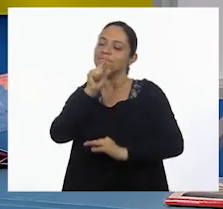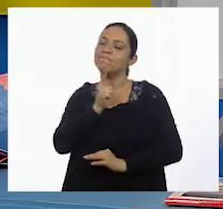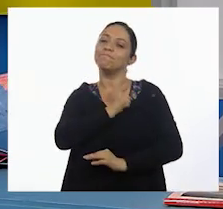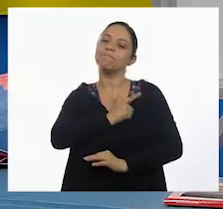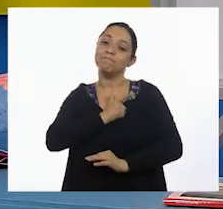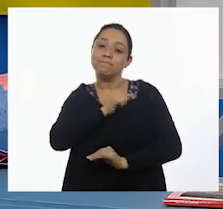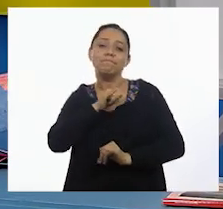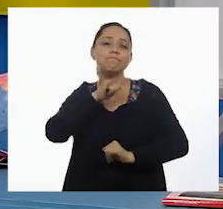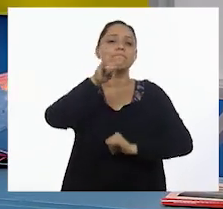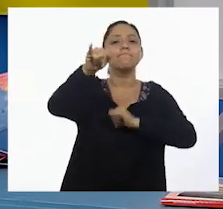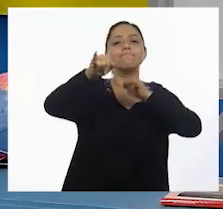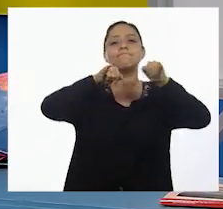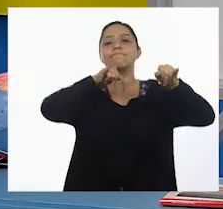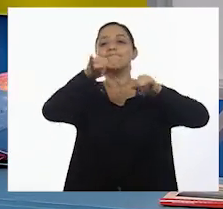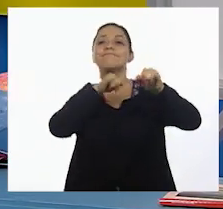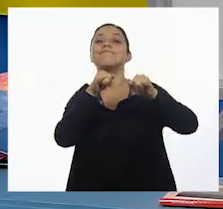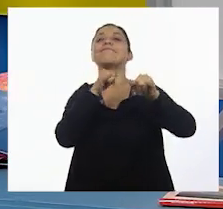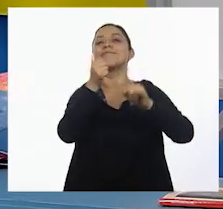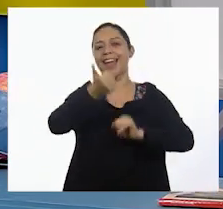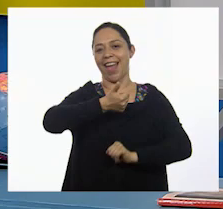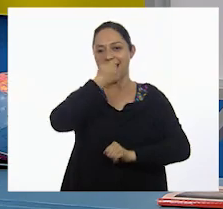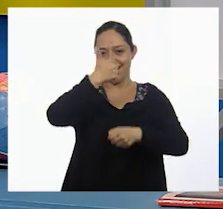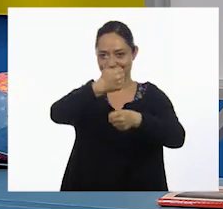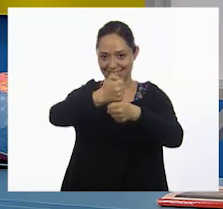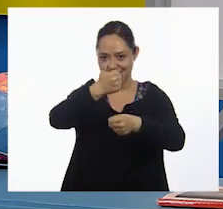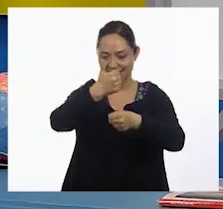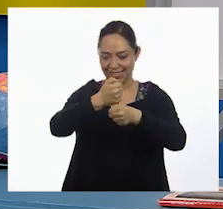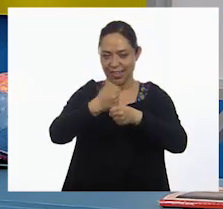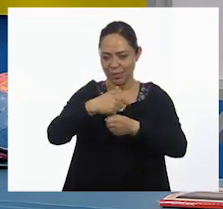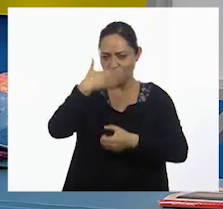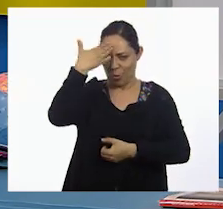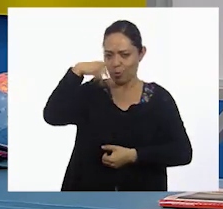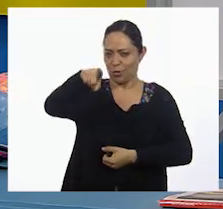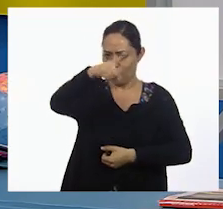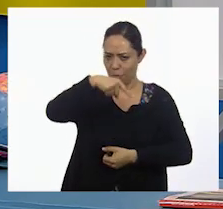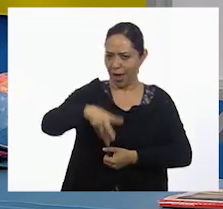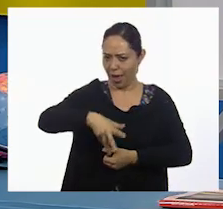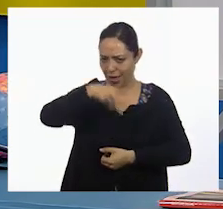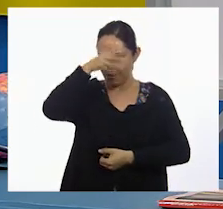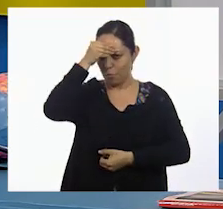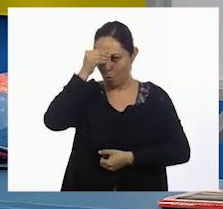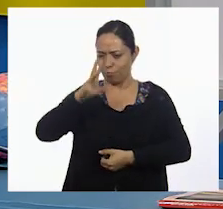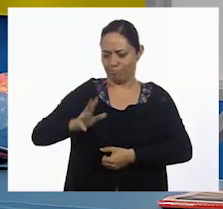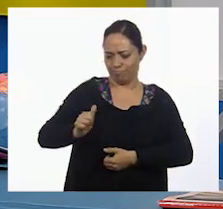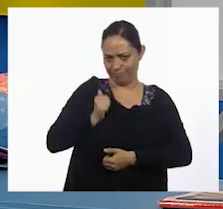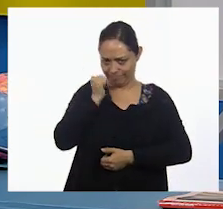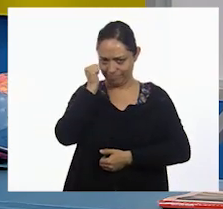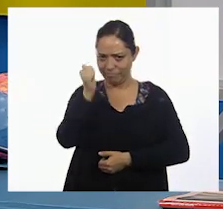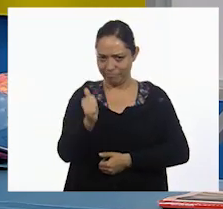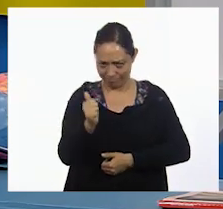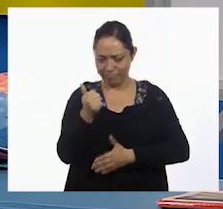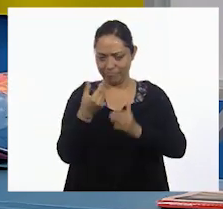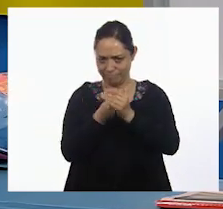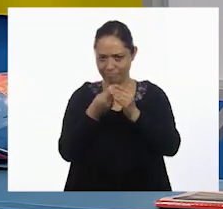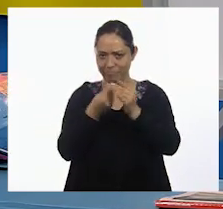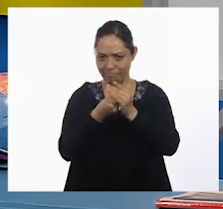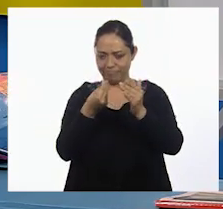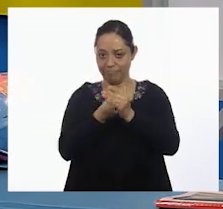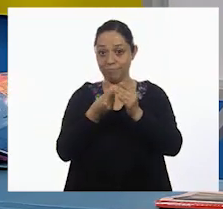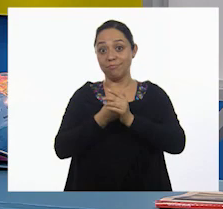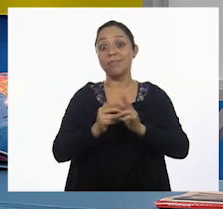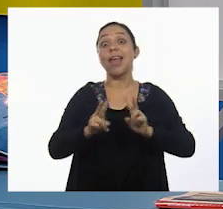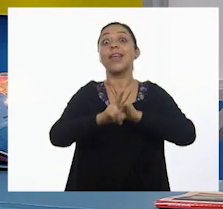a distancia con los estudiantes de sexto grado, que yo sé que están aprovechando muy bien estas clases. Y pues vamos a seguir con el tema